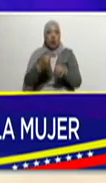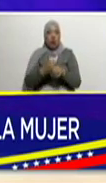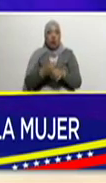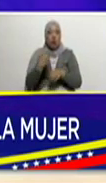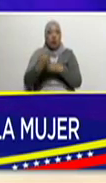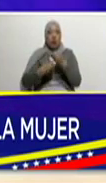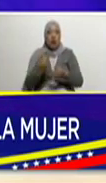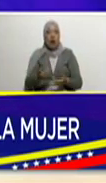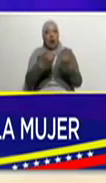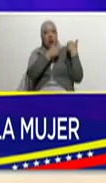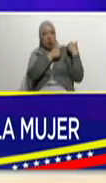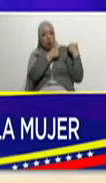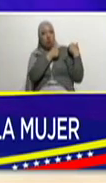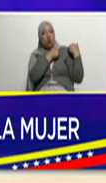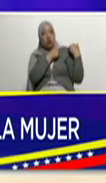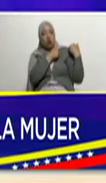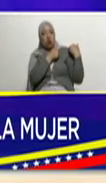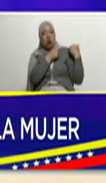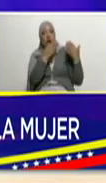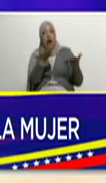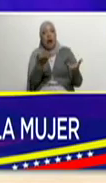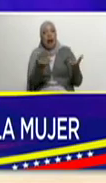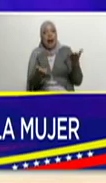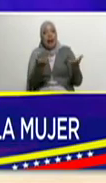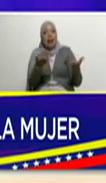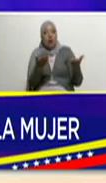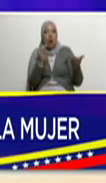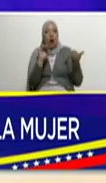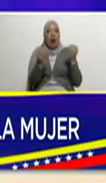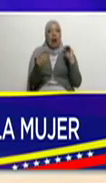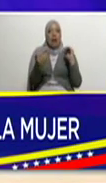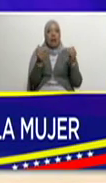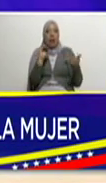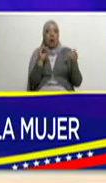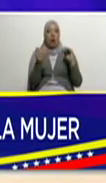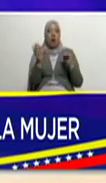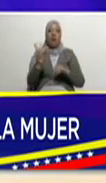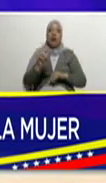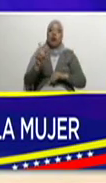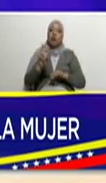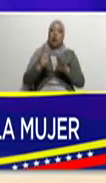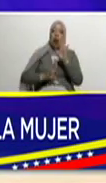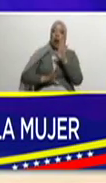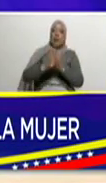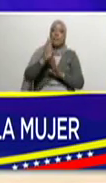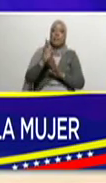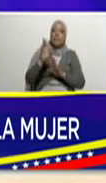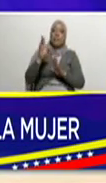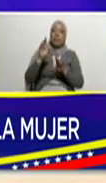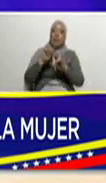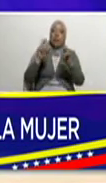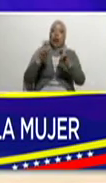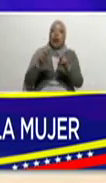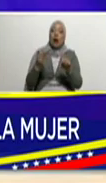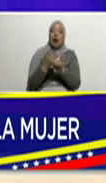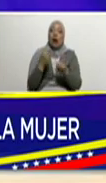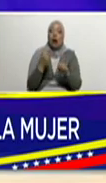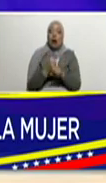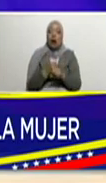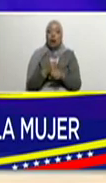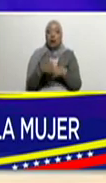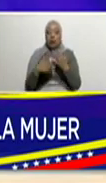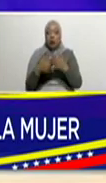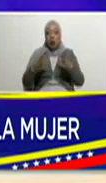esa responsabilidad ética, el imperativo ético que el Estado venezolano se ha impuesto en términos de dar garantía